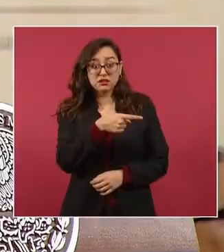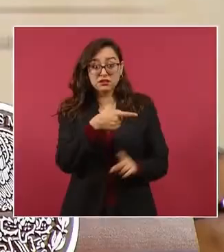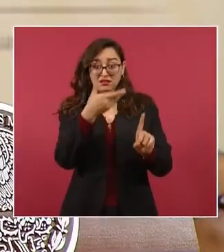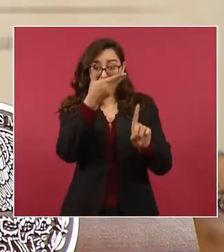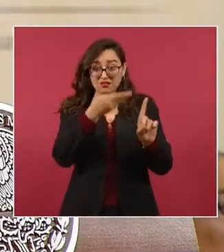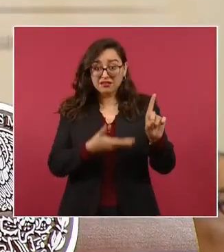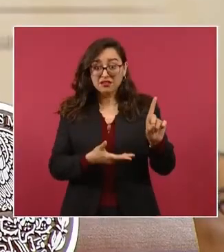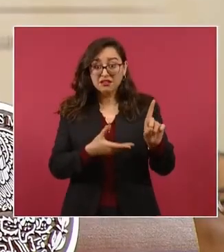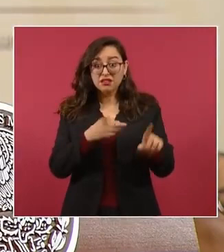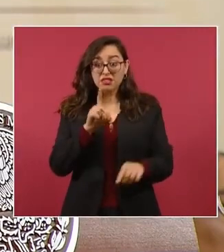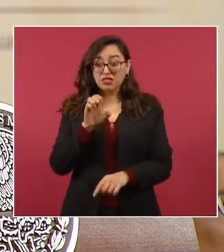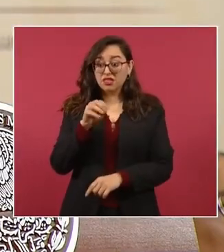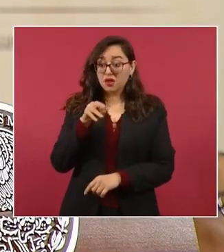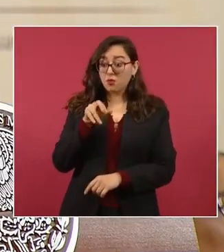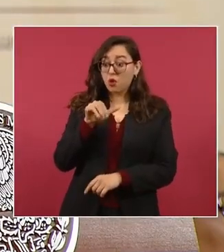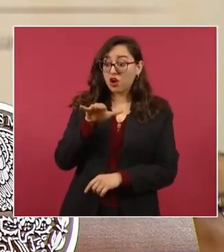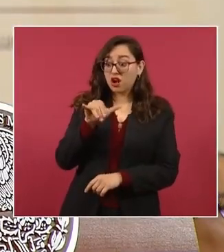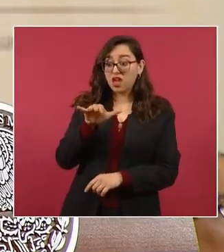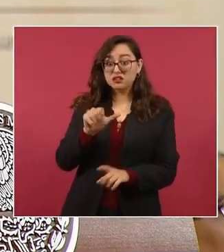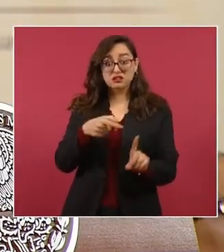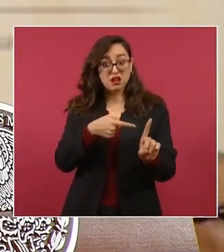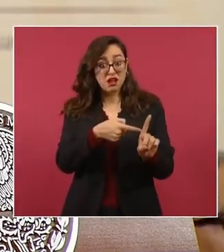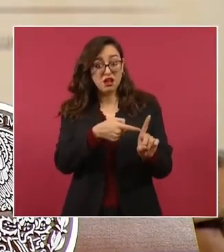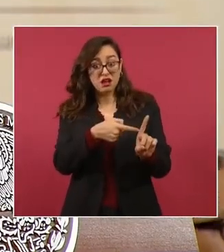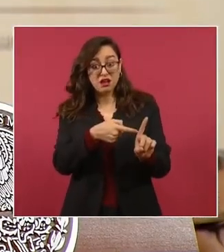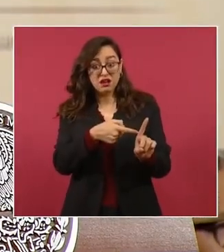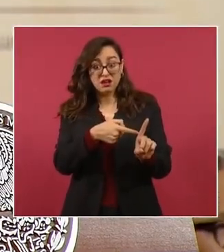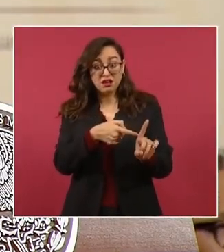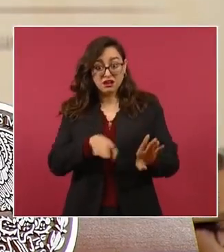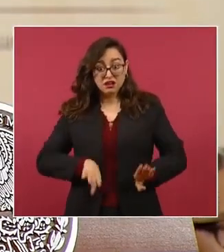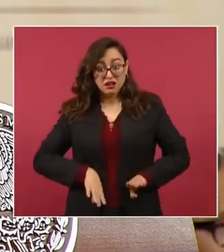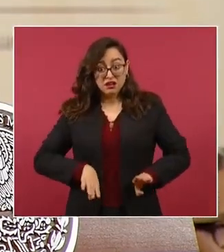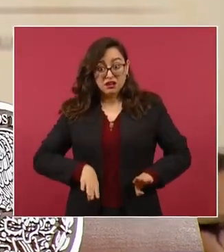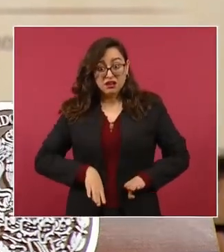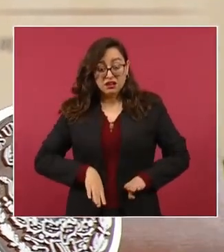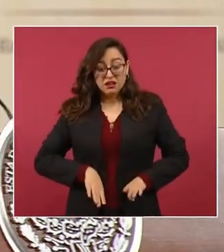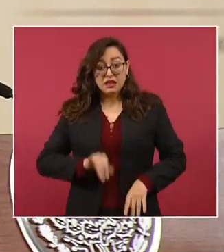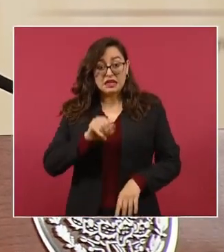No, el INE no se toca.